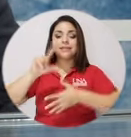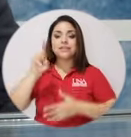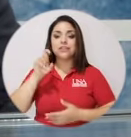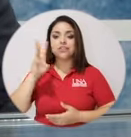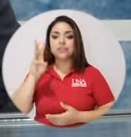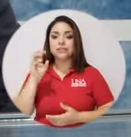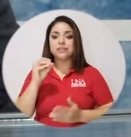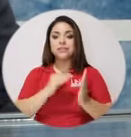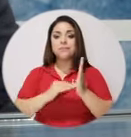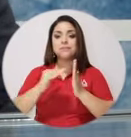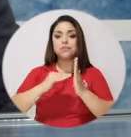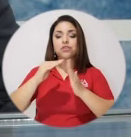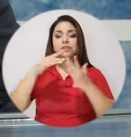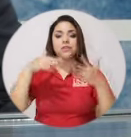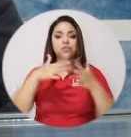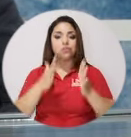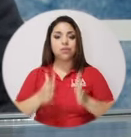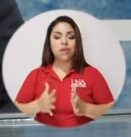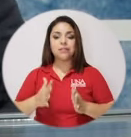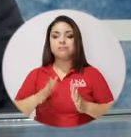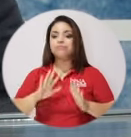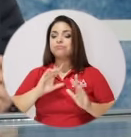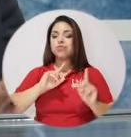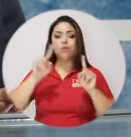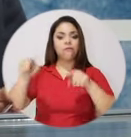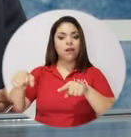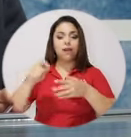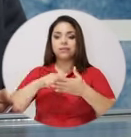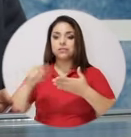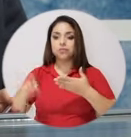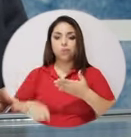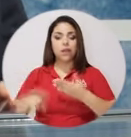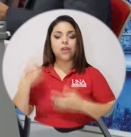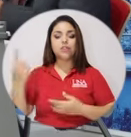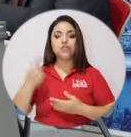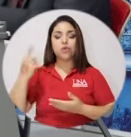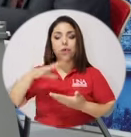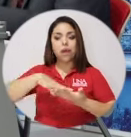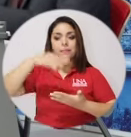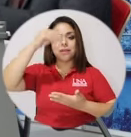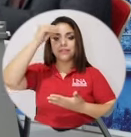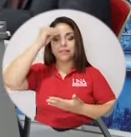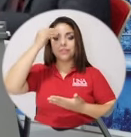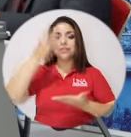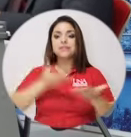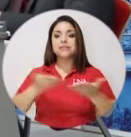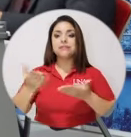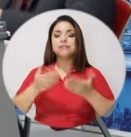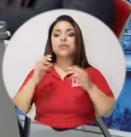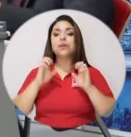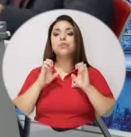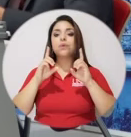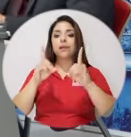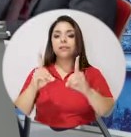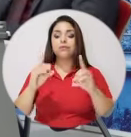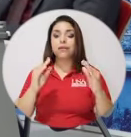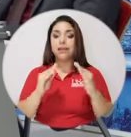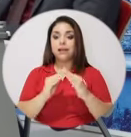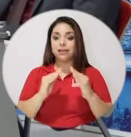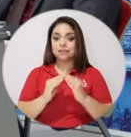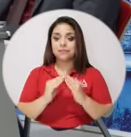de estudiantes, de personas estudiantes, no están en las escuelas. Están recibiendo el servicio educativo en sus